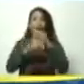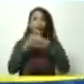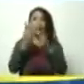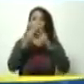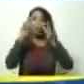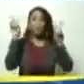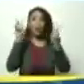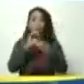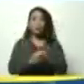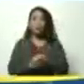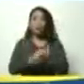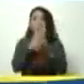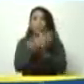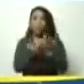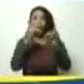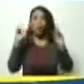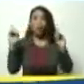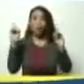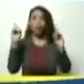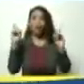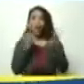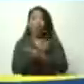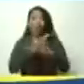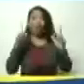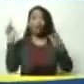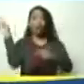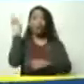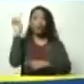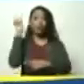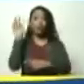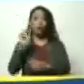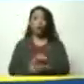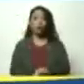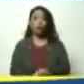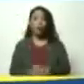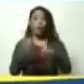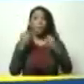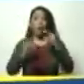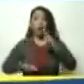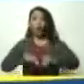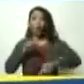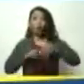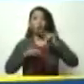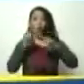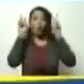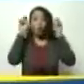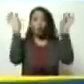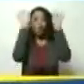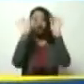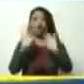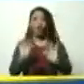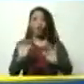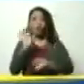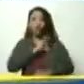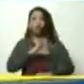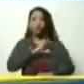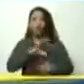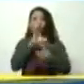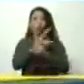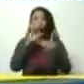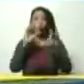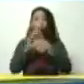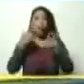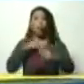paz de la democracia de la libertad venezolana para la construcción de los nuevos modelos socioculturales